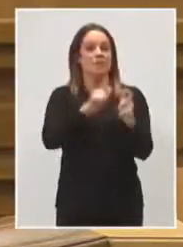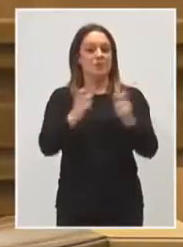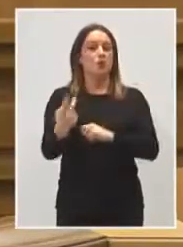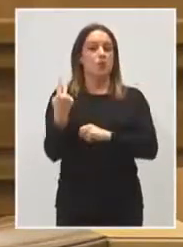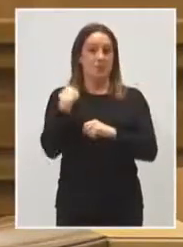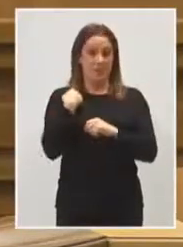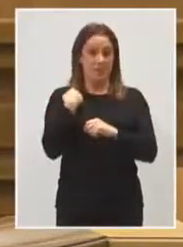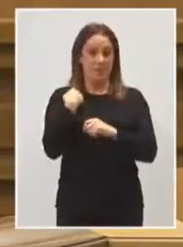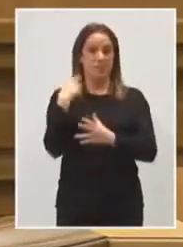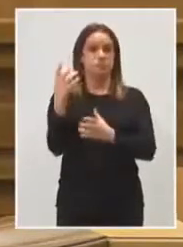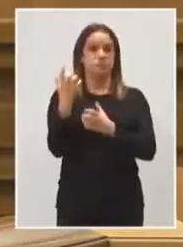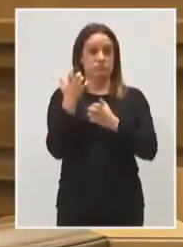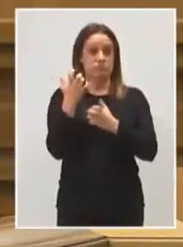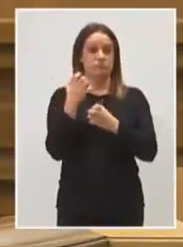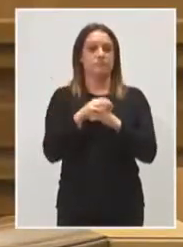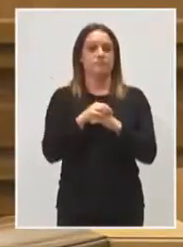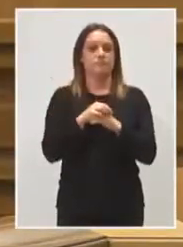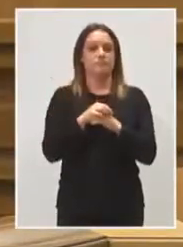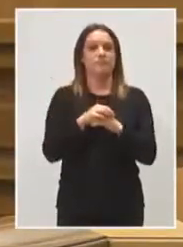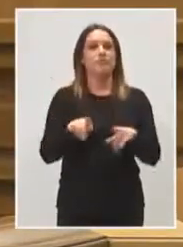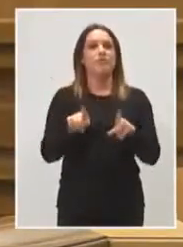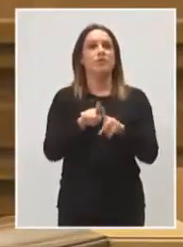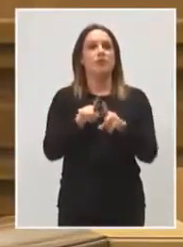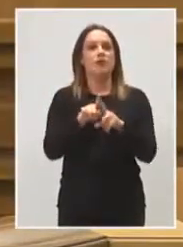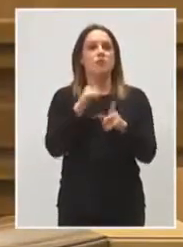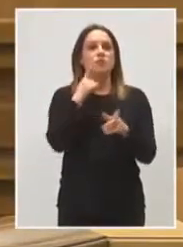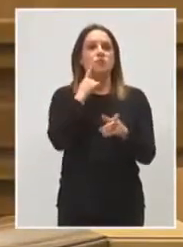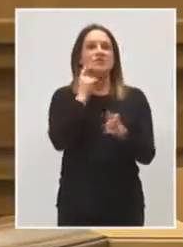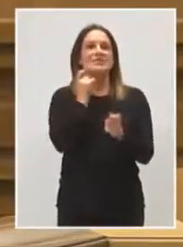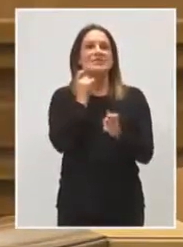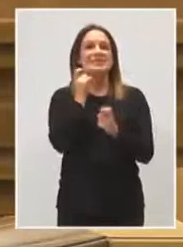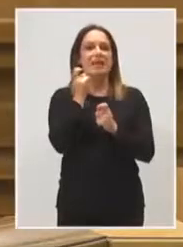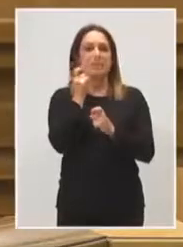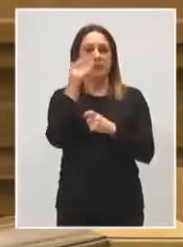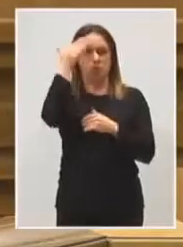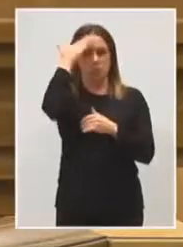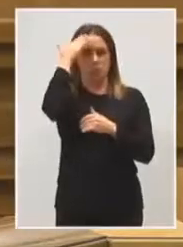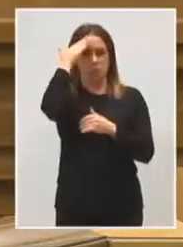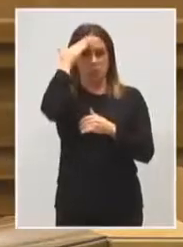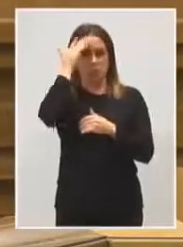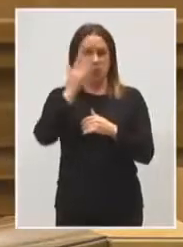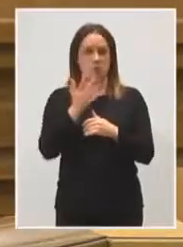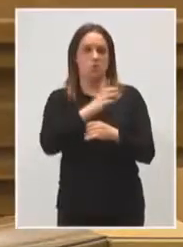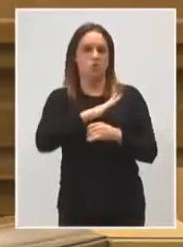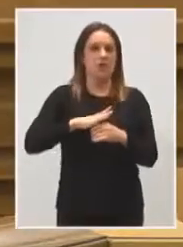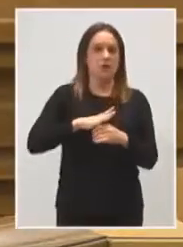tenga un seguimiento tutelado, tenga unha persona ao outro lado do teléfono.